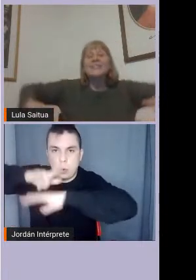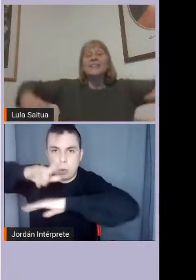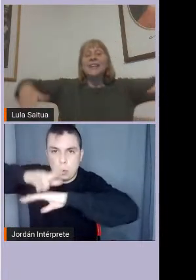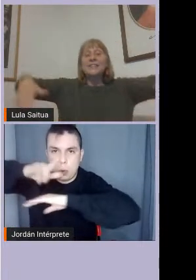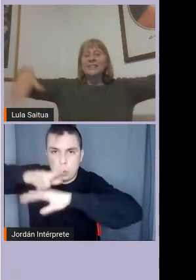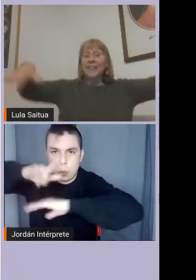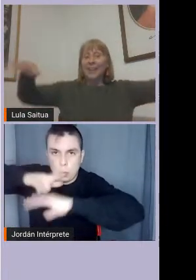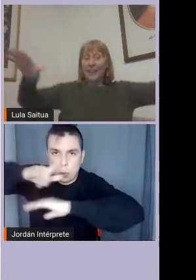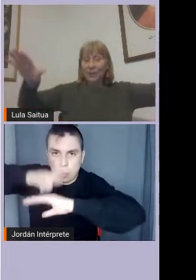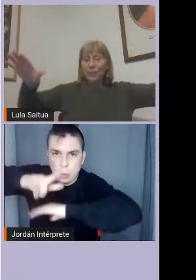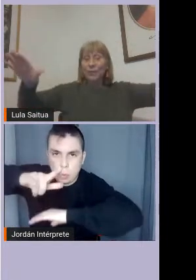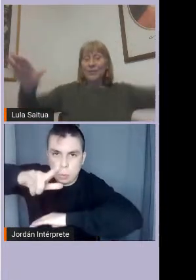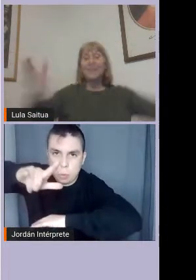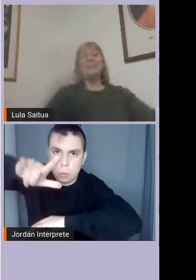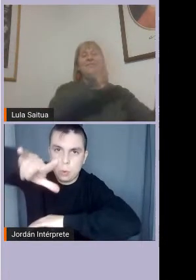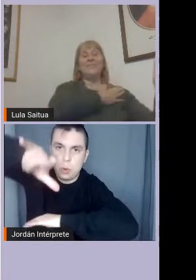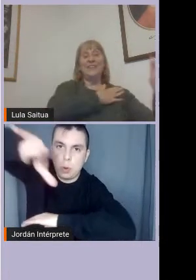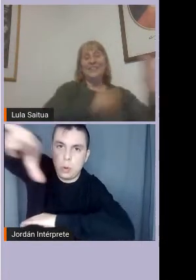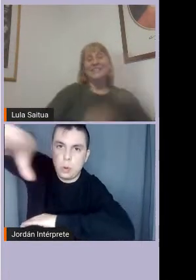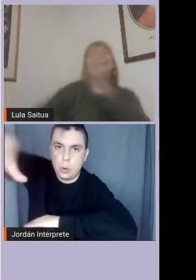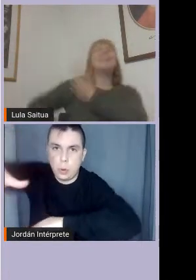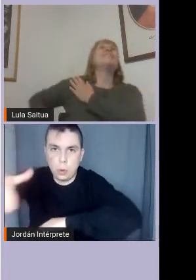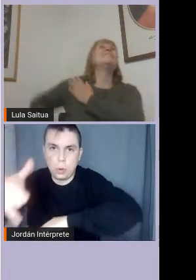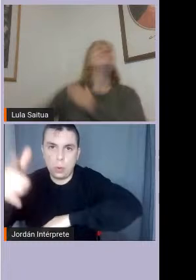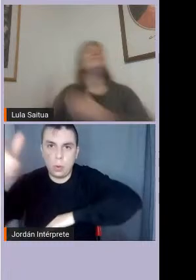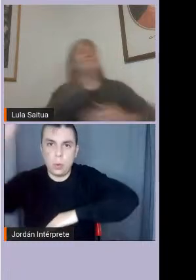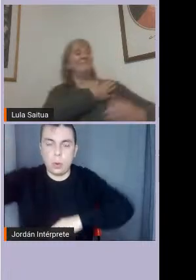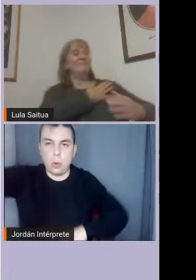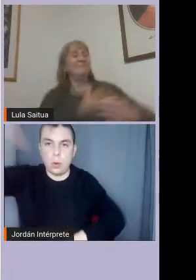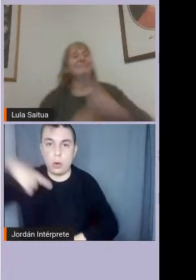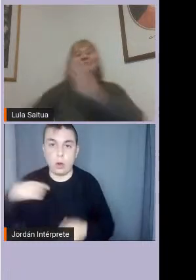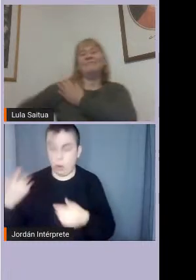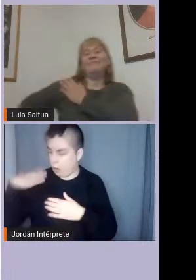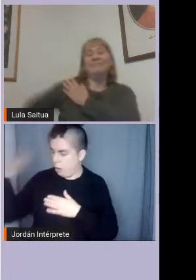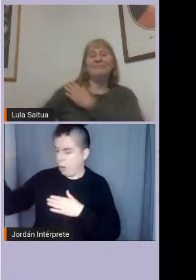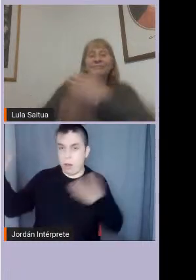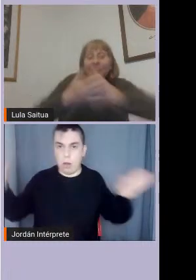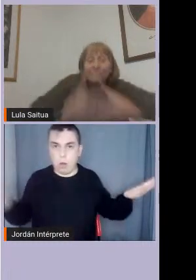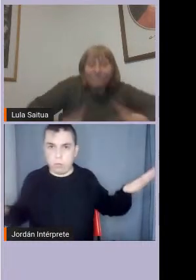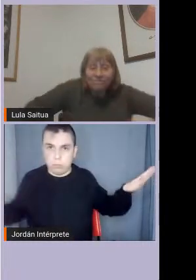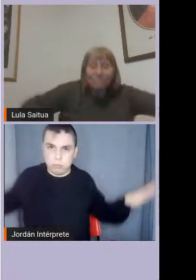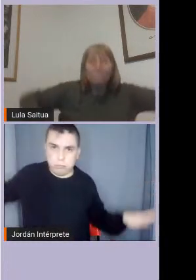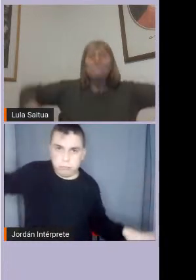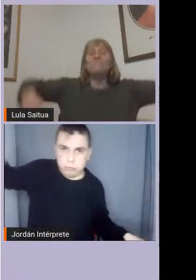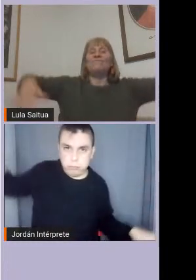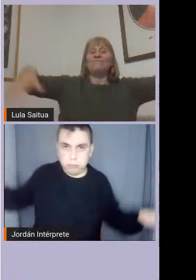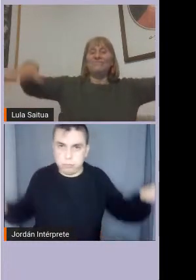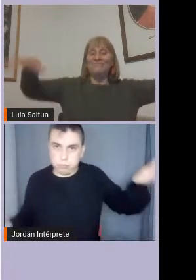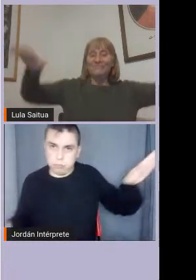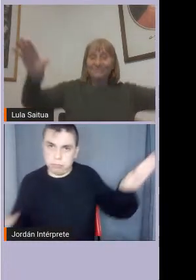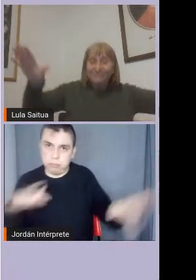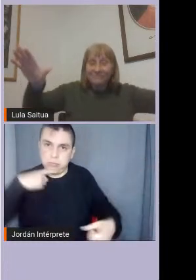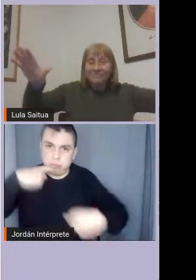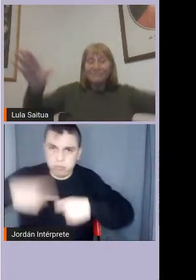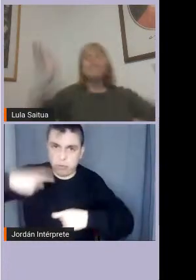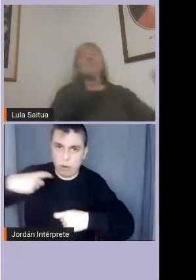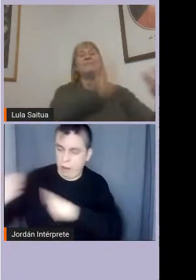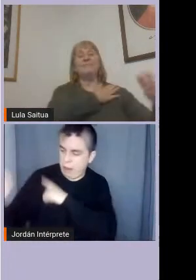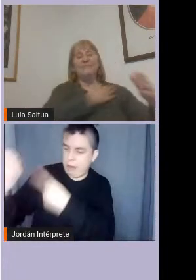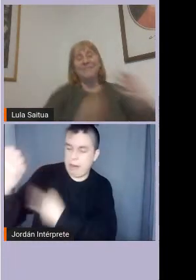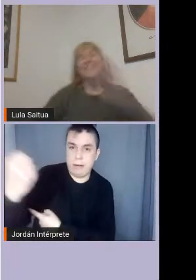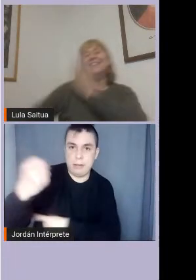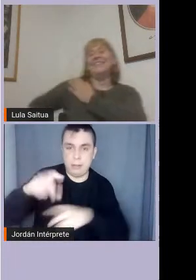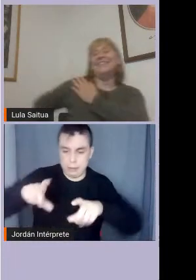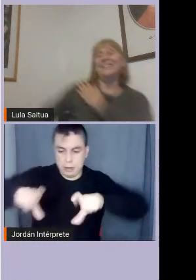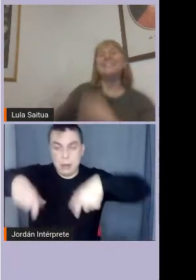de acero y fuerza gigante, levanto las ruedas y